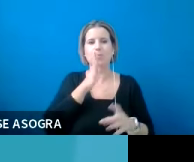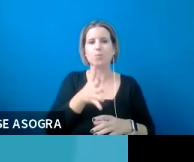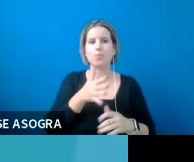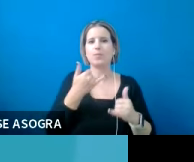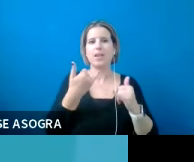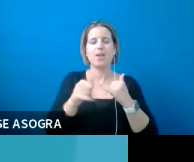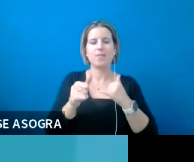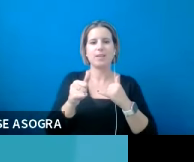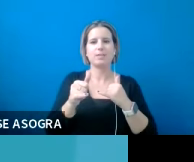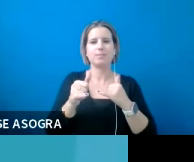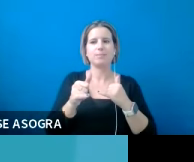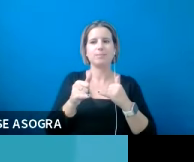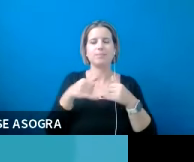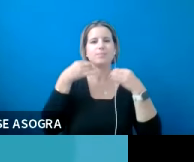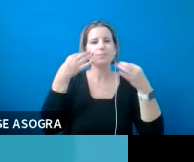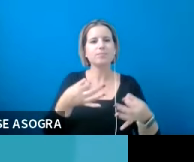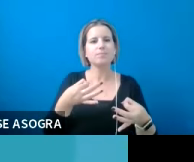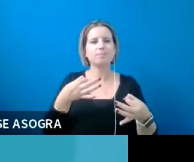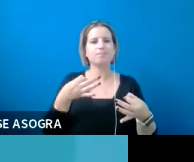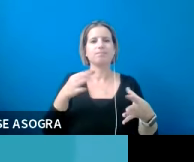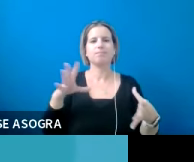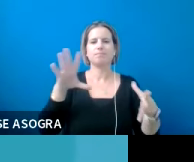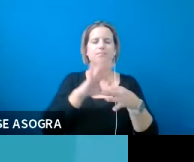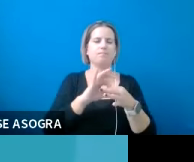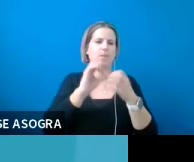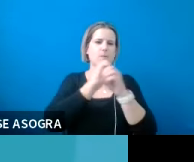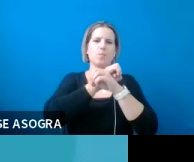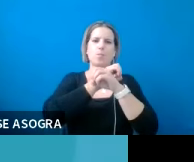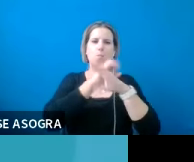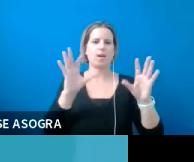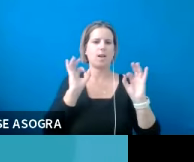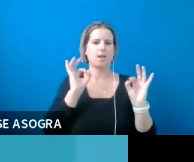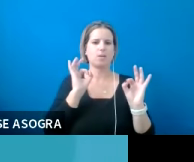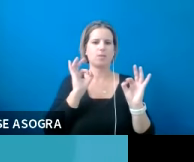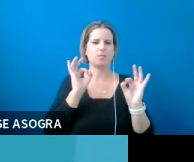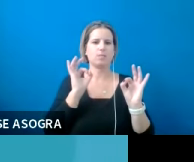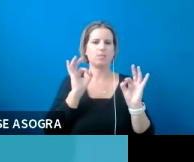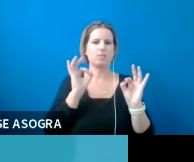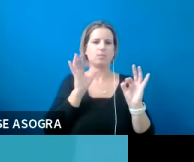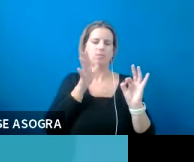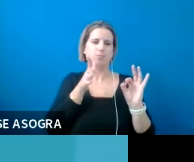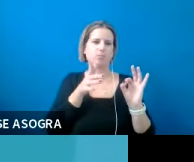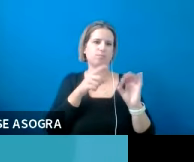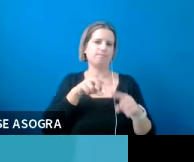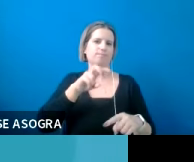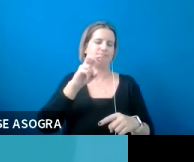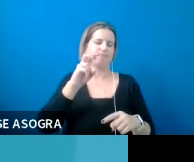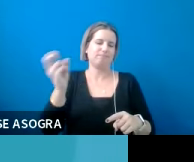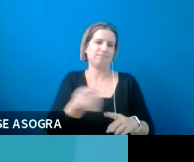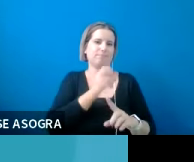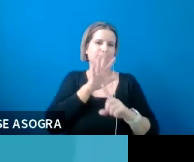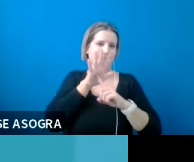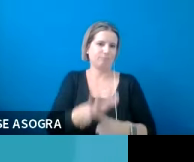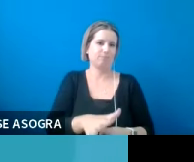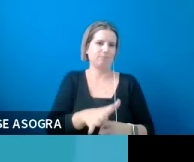se producen intersecciones muy claras y muy concretas que pueden devenir en discriminaciones múltiples tal y como plantea la